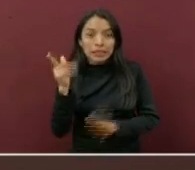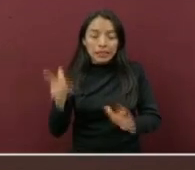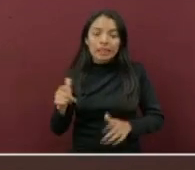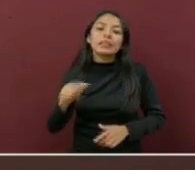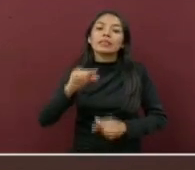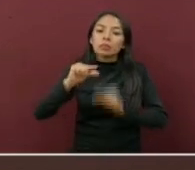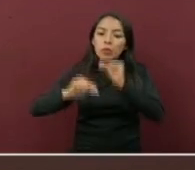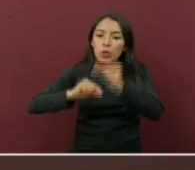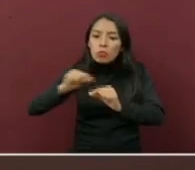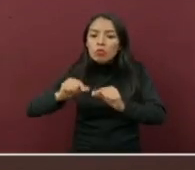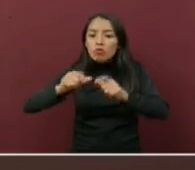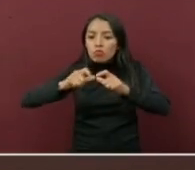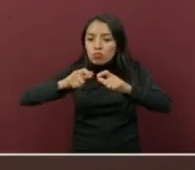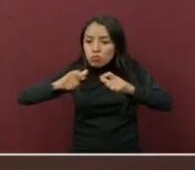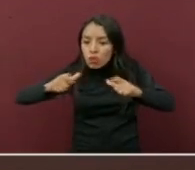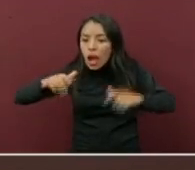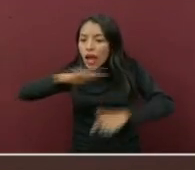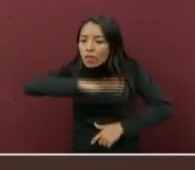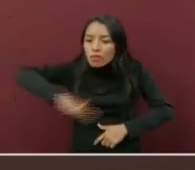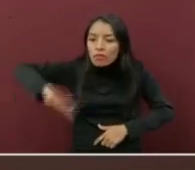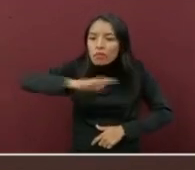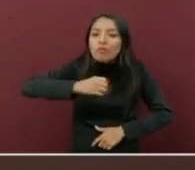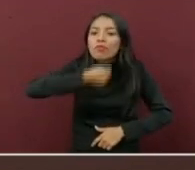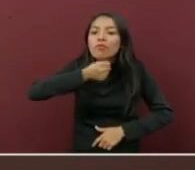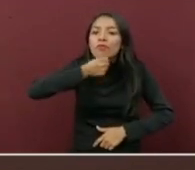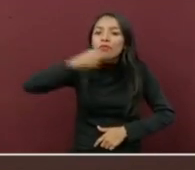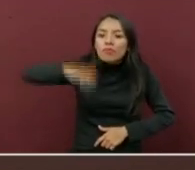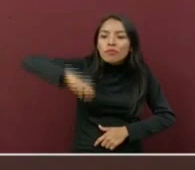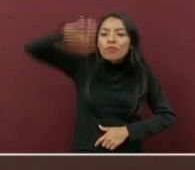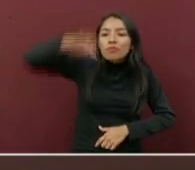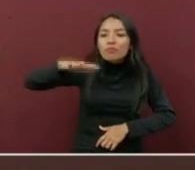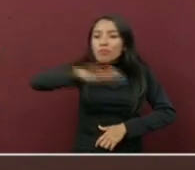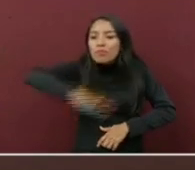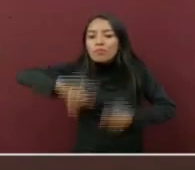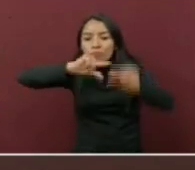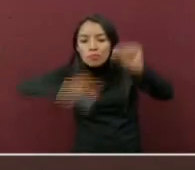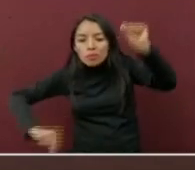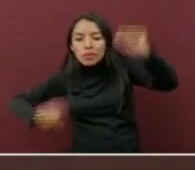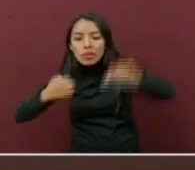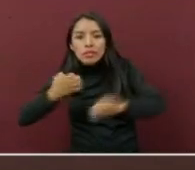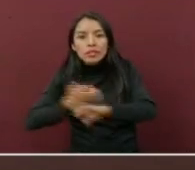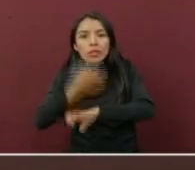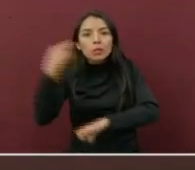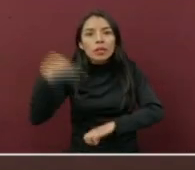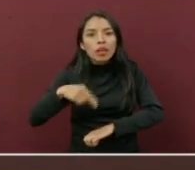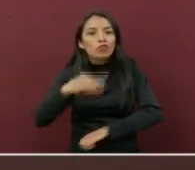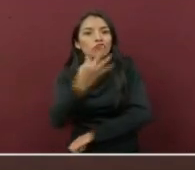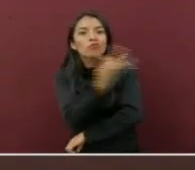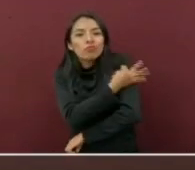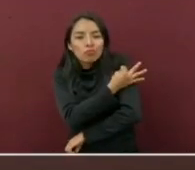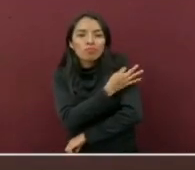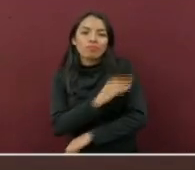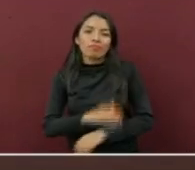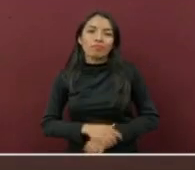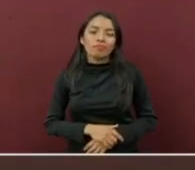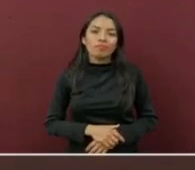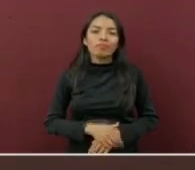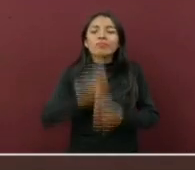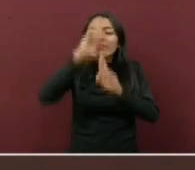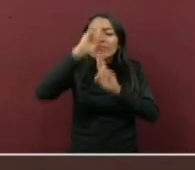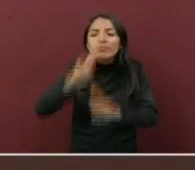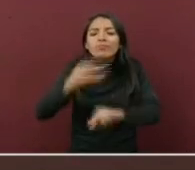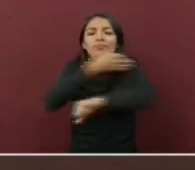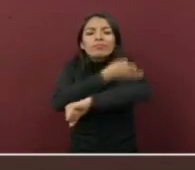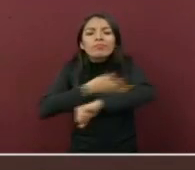población de adultos mayores de toda la entidad veracruzana respetable familia veracruzana es